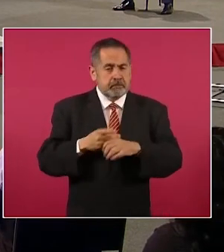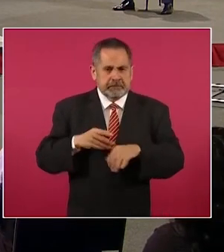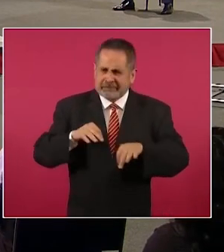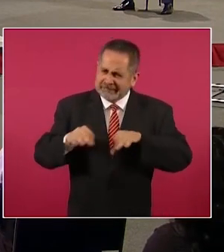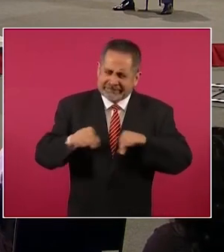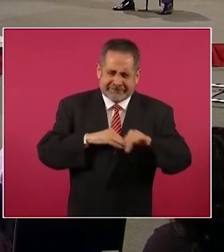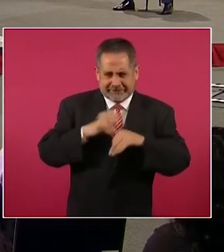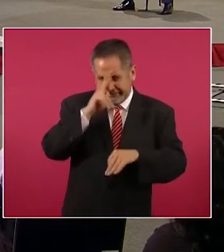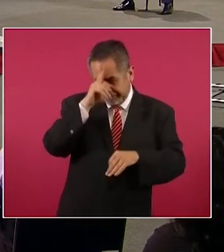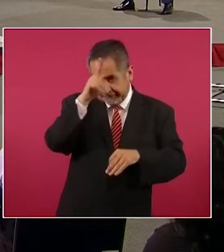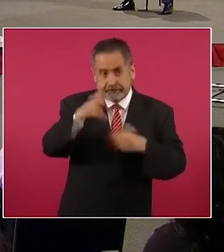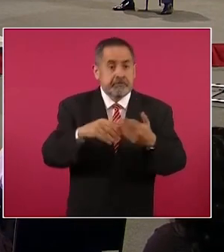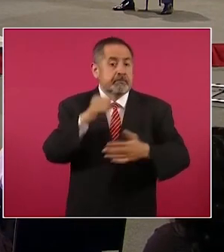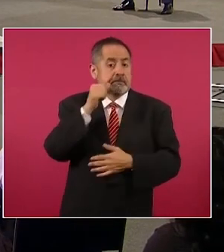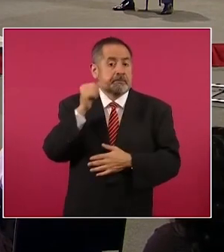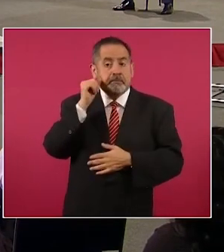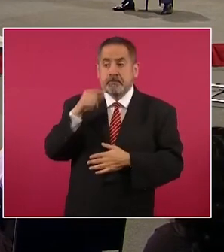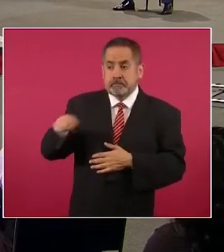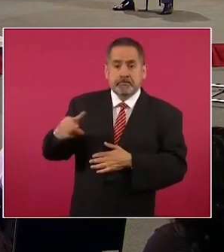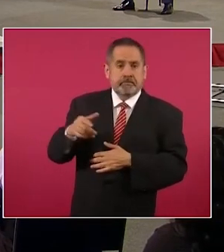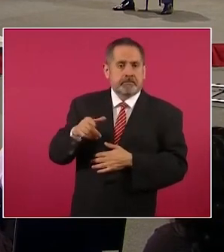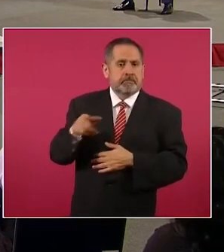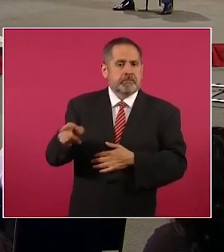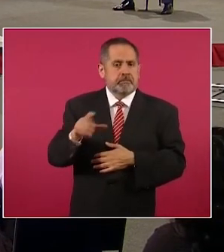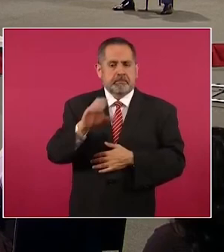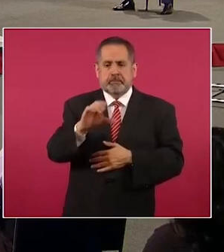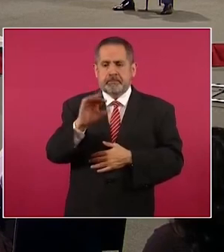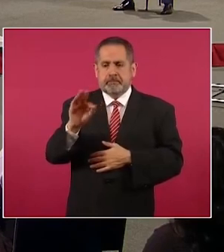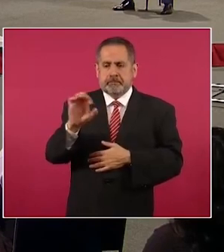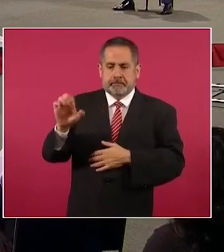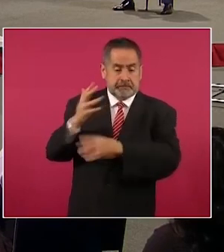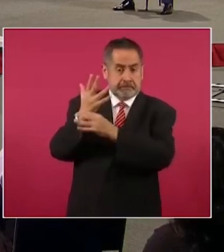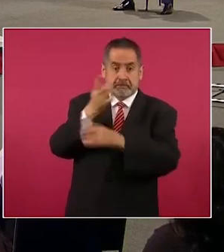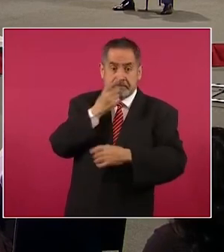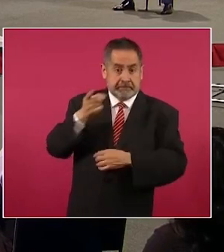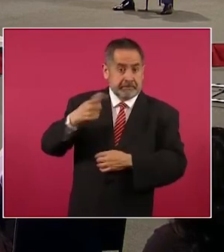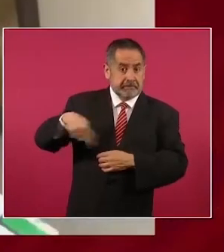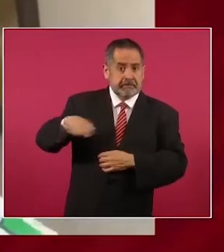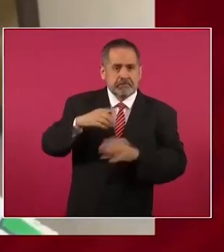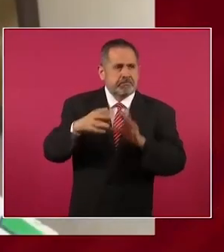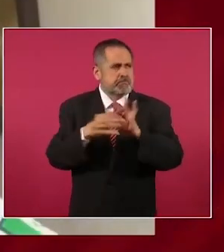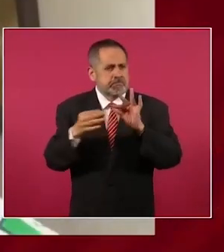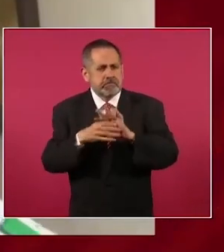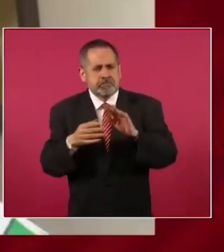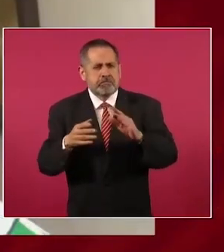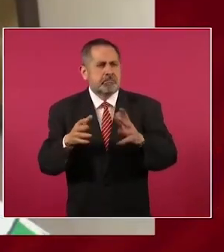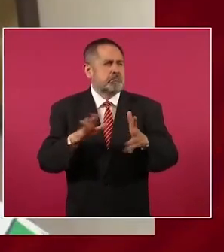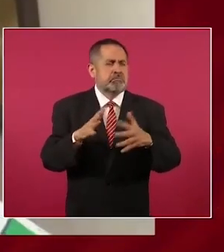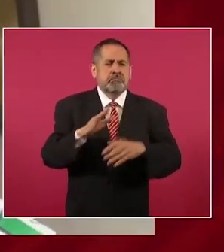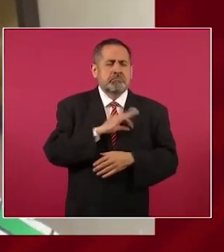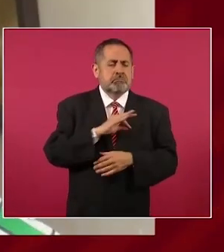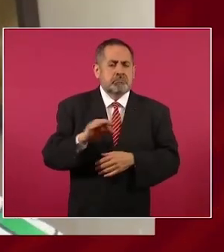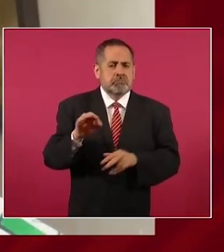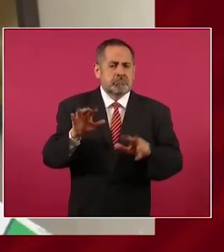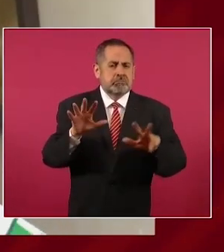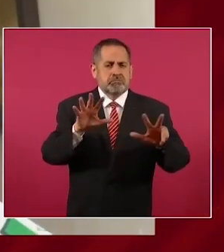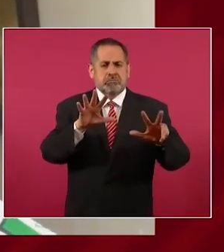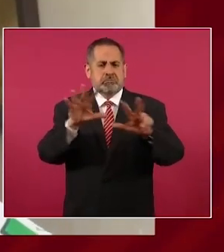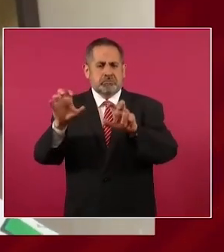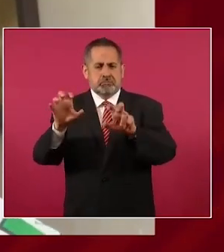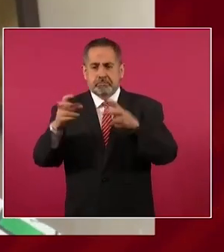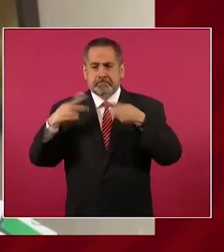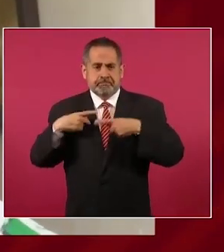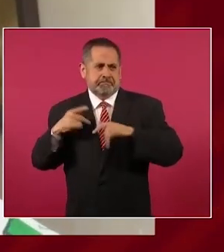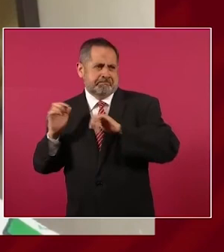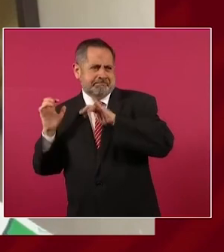contundente. Mencionaban ayer nuestros compañeros de la Comisión Federal de Electricidad que hay más de 800